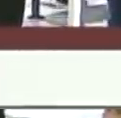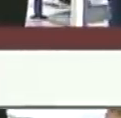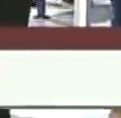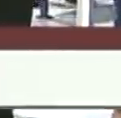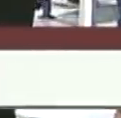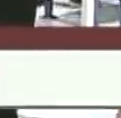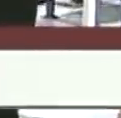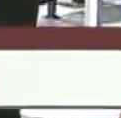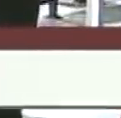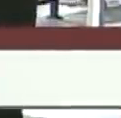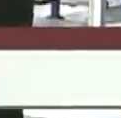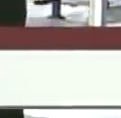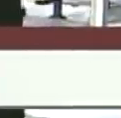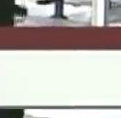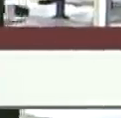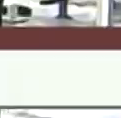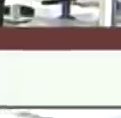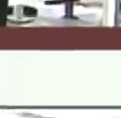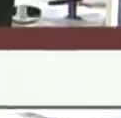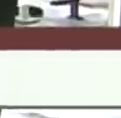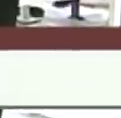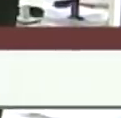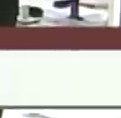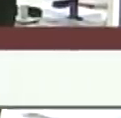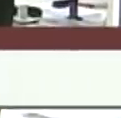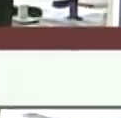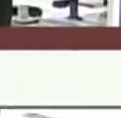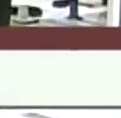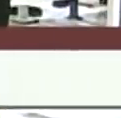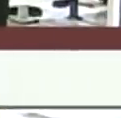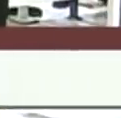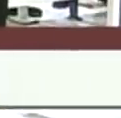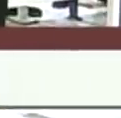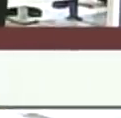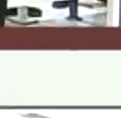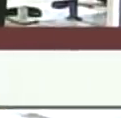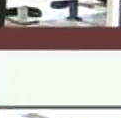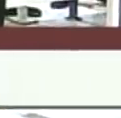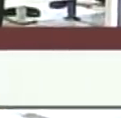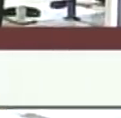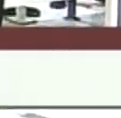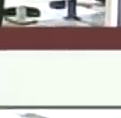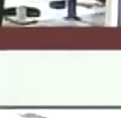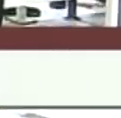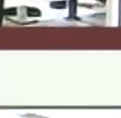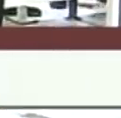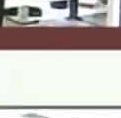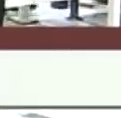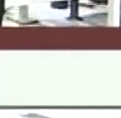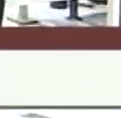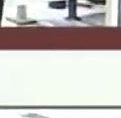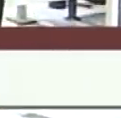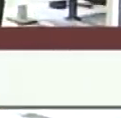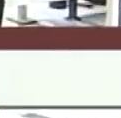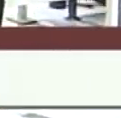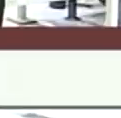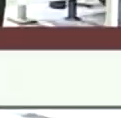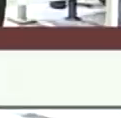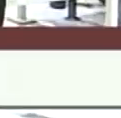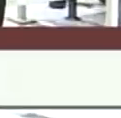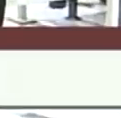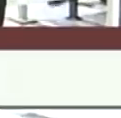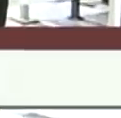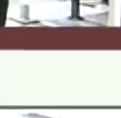Muy buenas tardes. ¿De dónde eres tú, Angélica? Yo soy aquí mismo de Guarenas. Correcto. Me queda cerquita del trabajo. ¿Cuánto tiempo tienes trabajando